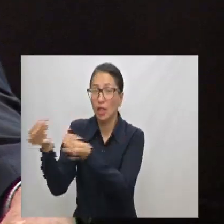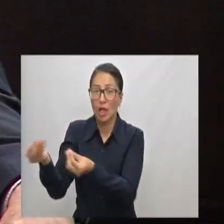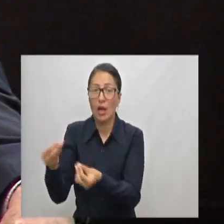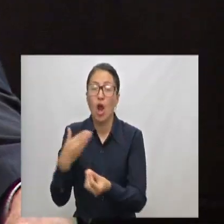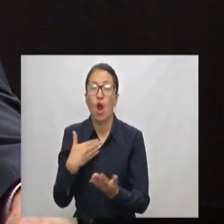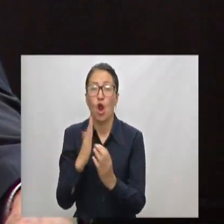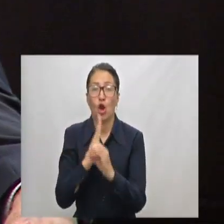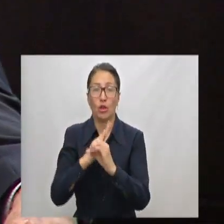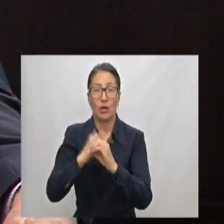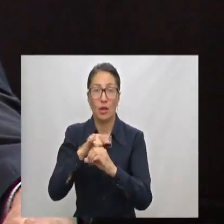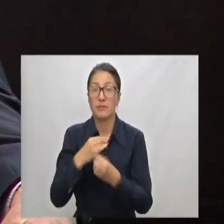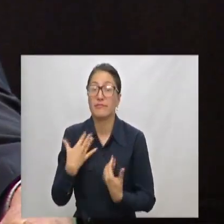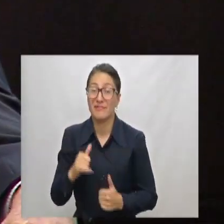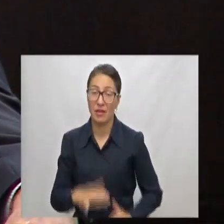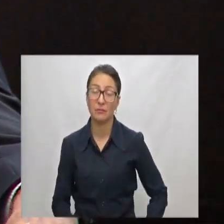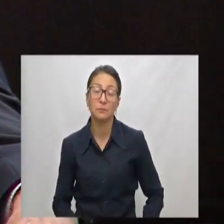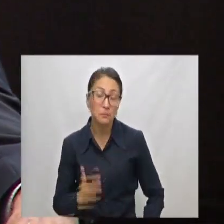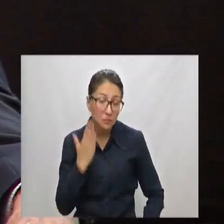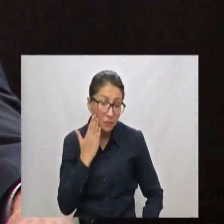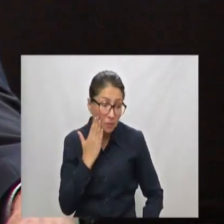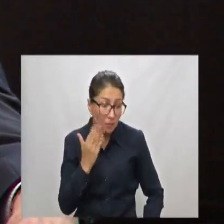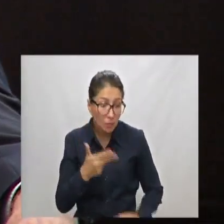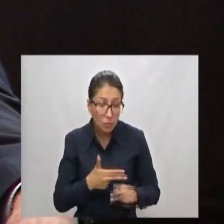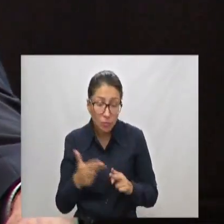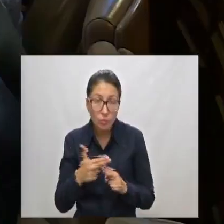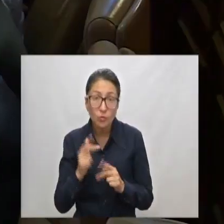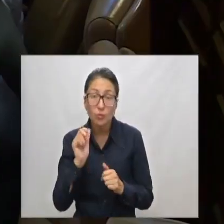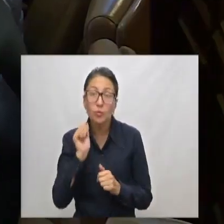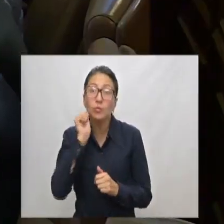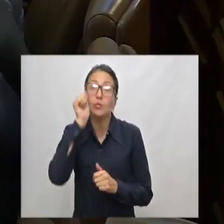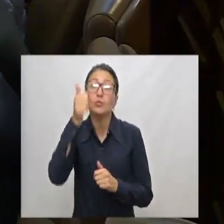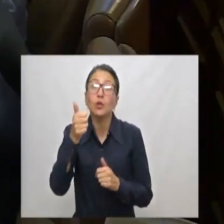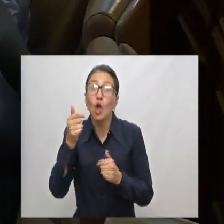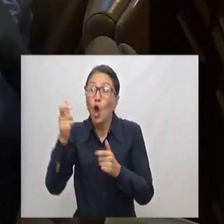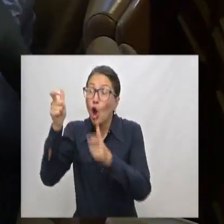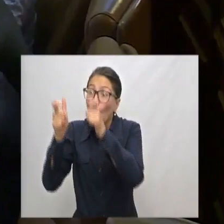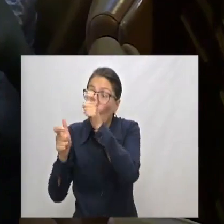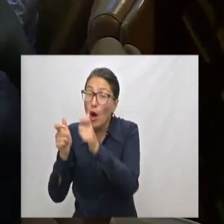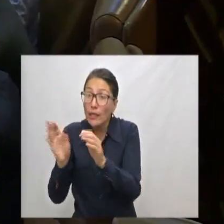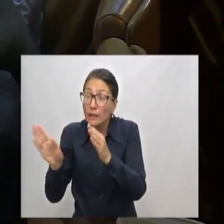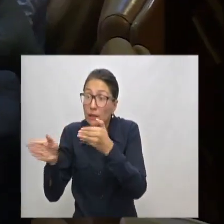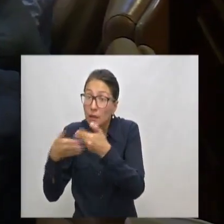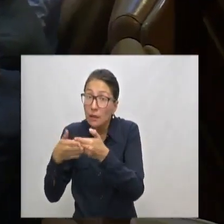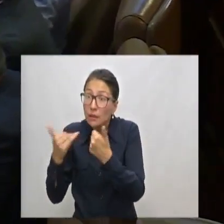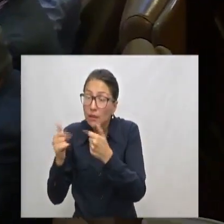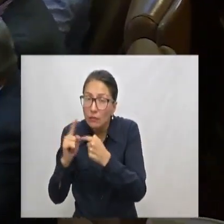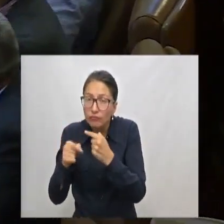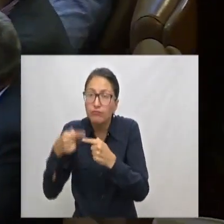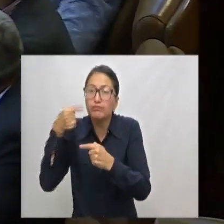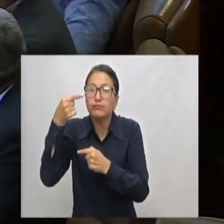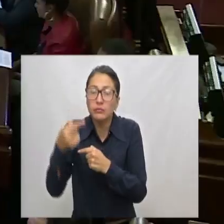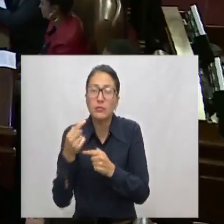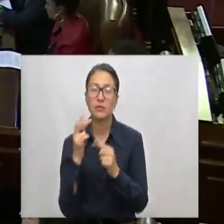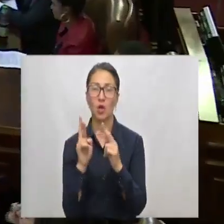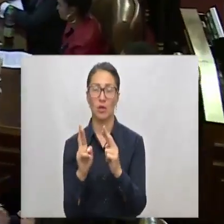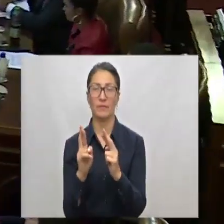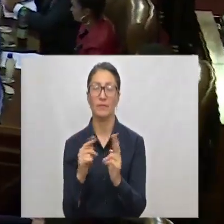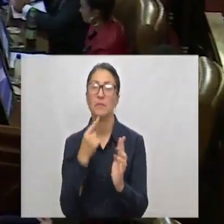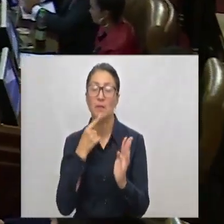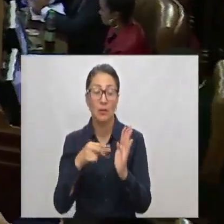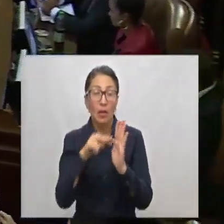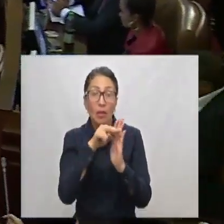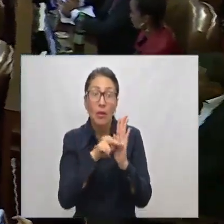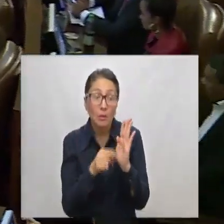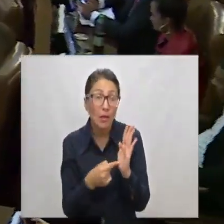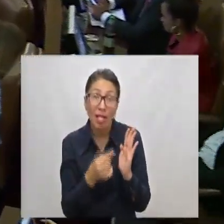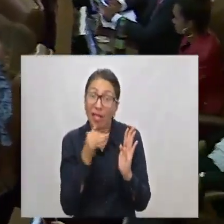Contraloría. Yo espero el día después que se cierre el Congreso de la República, si la